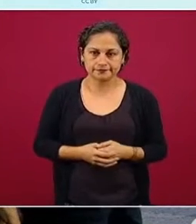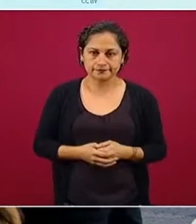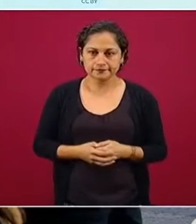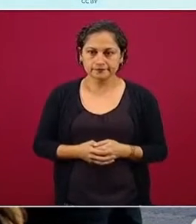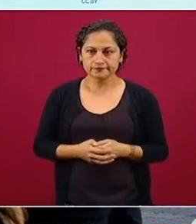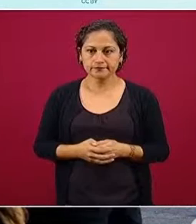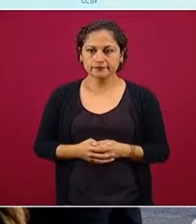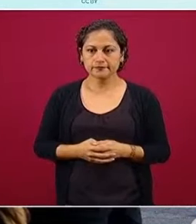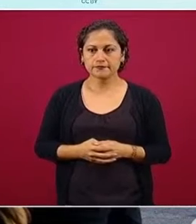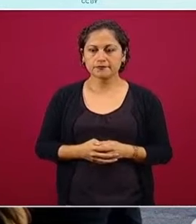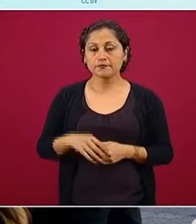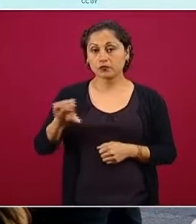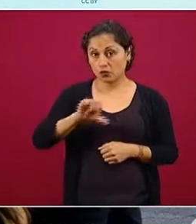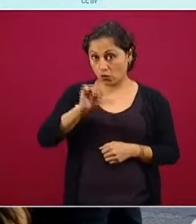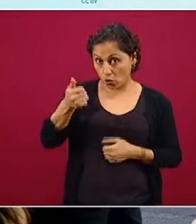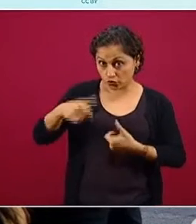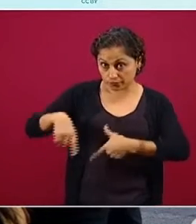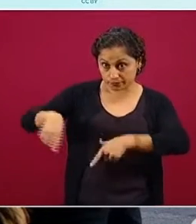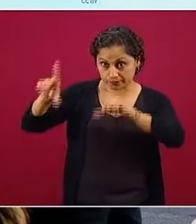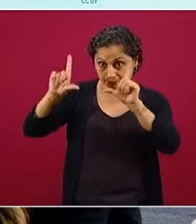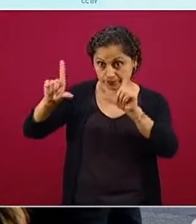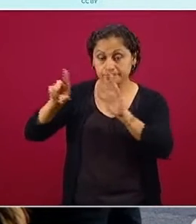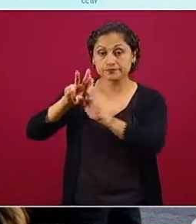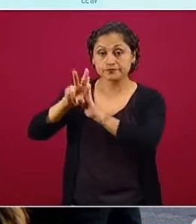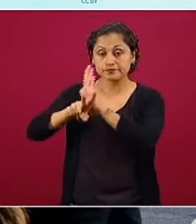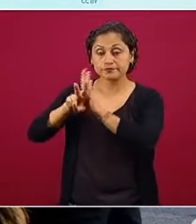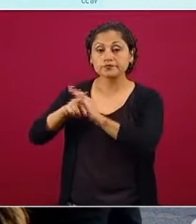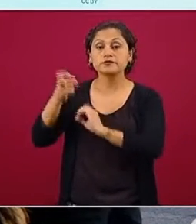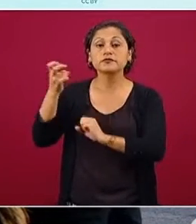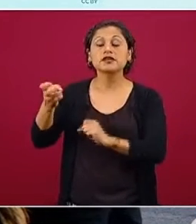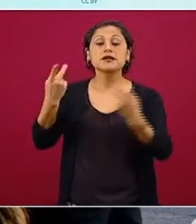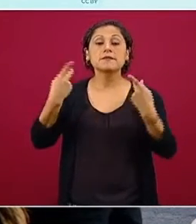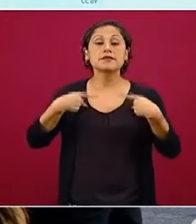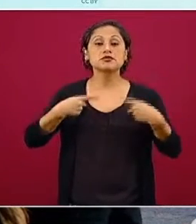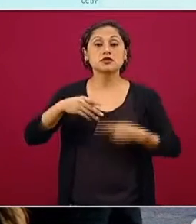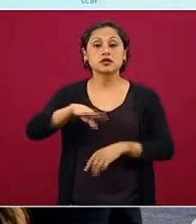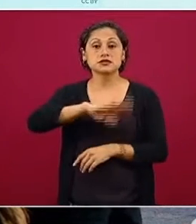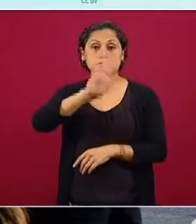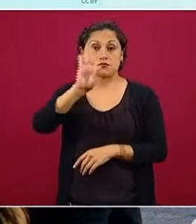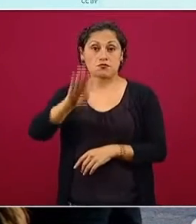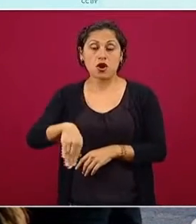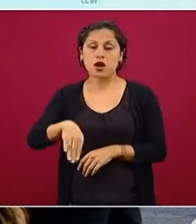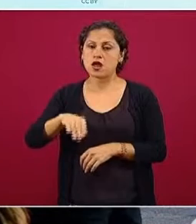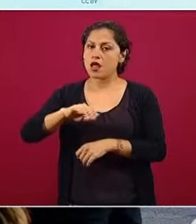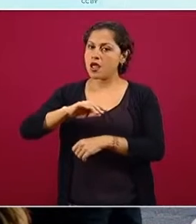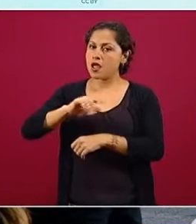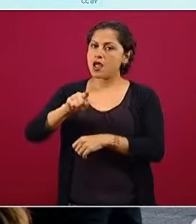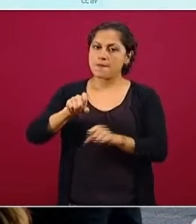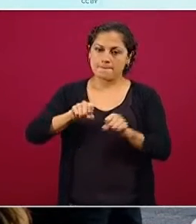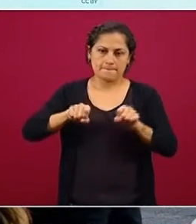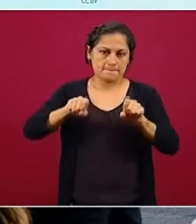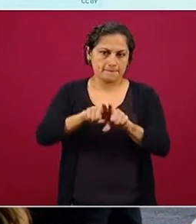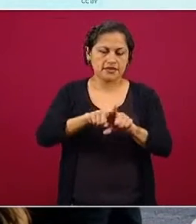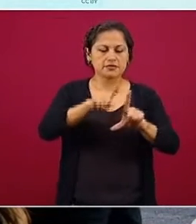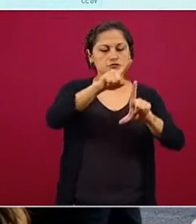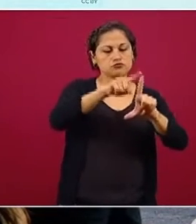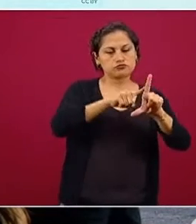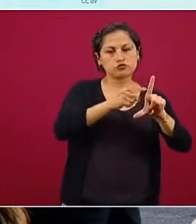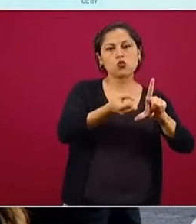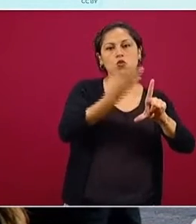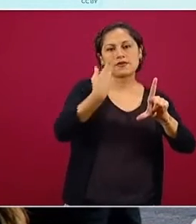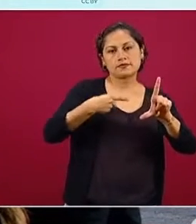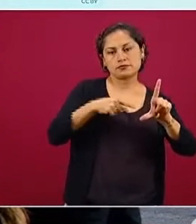Este es el número acumulado de muertes por millón de habitantes. Mismas consideraciones, 31 de